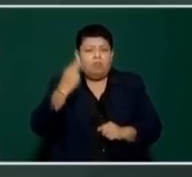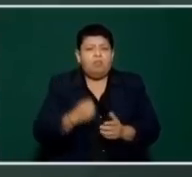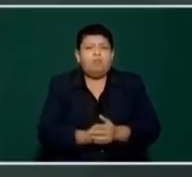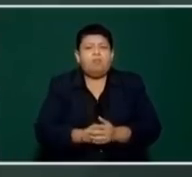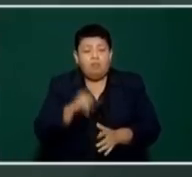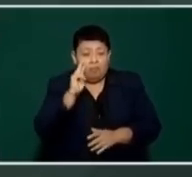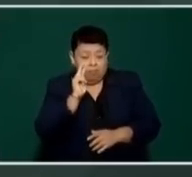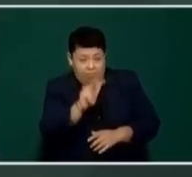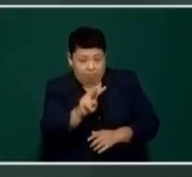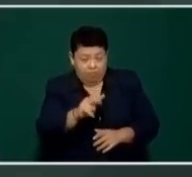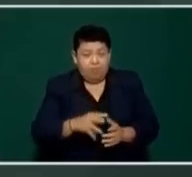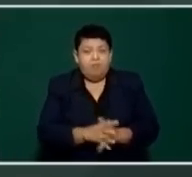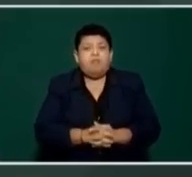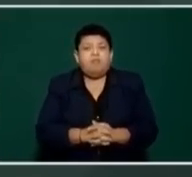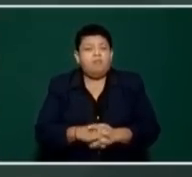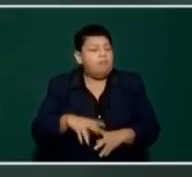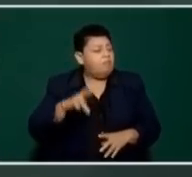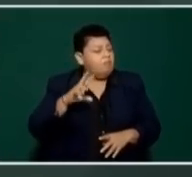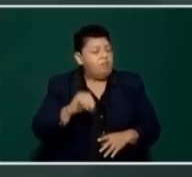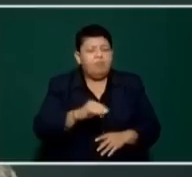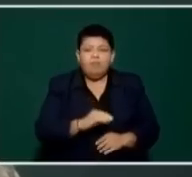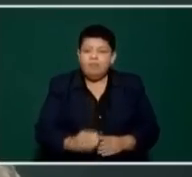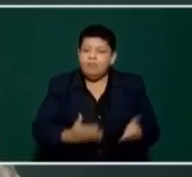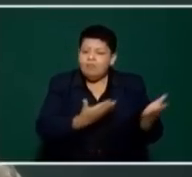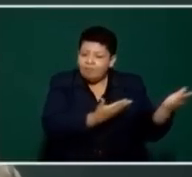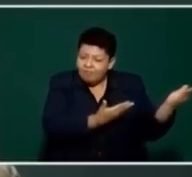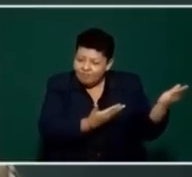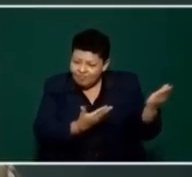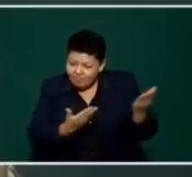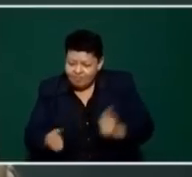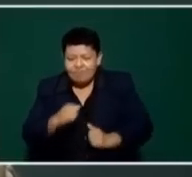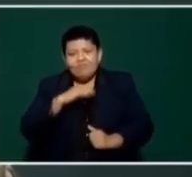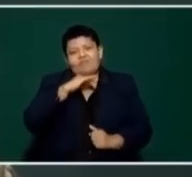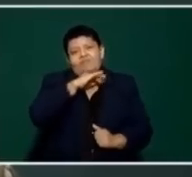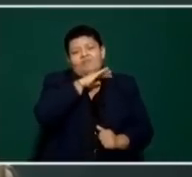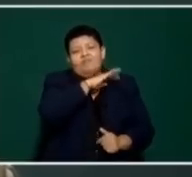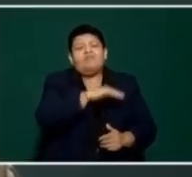la manera en que no se lleva a cabo esa contaminación. Esos son